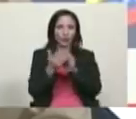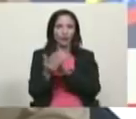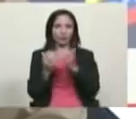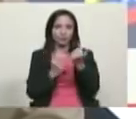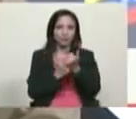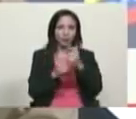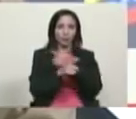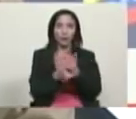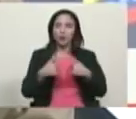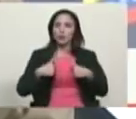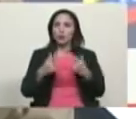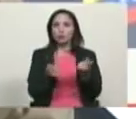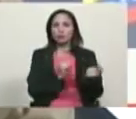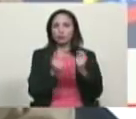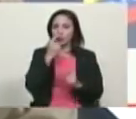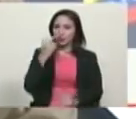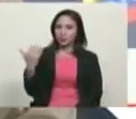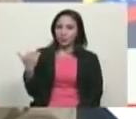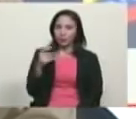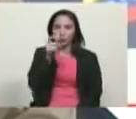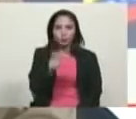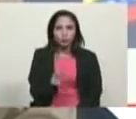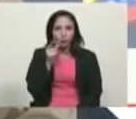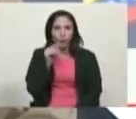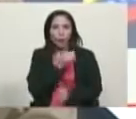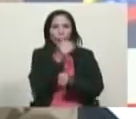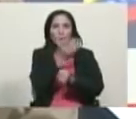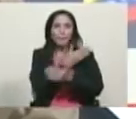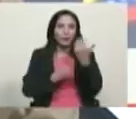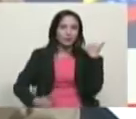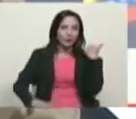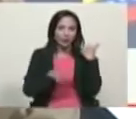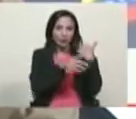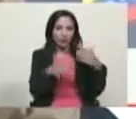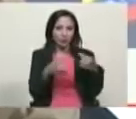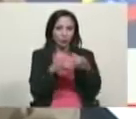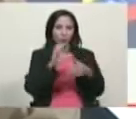Yo estuve conversando estos días con Timothy Harris, presidente del CARICOM.